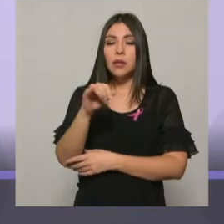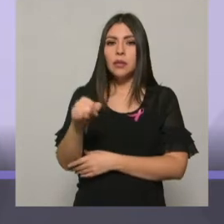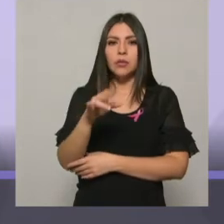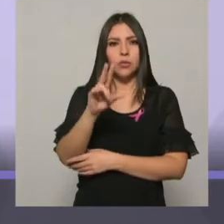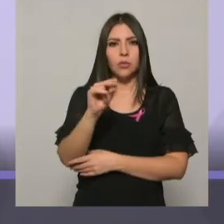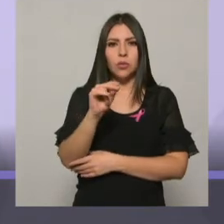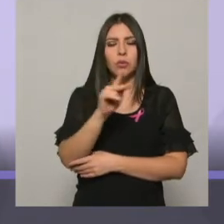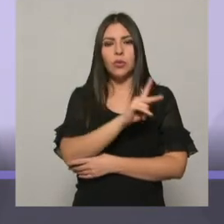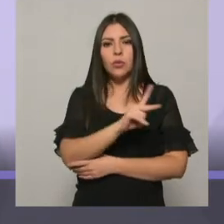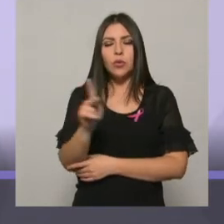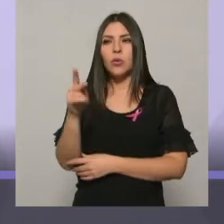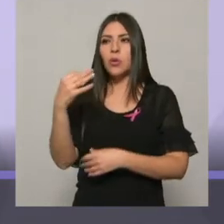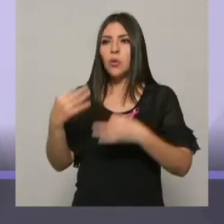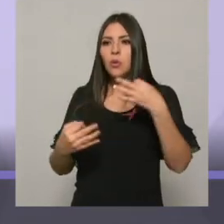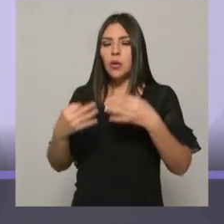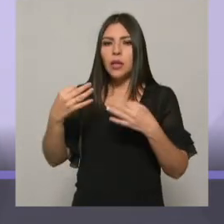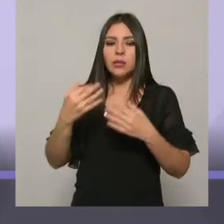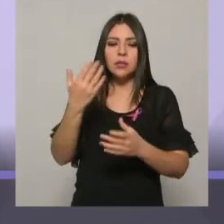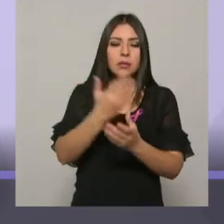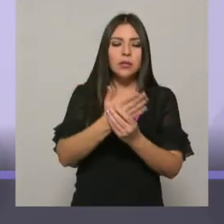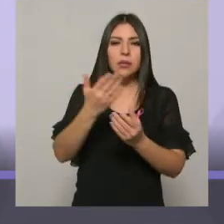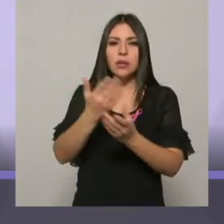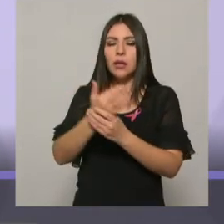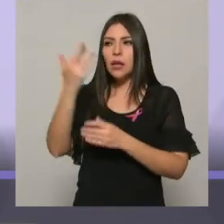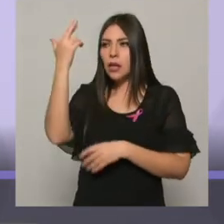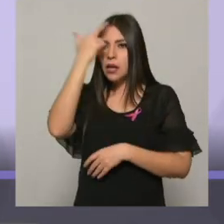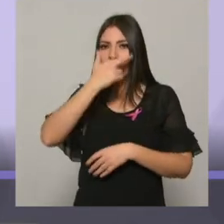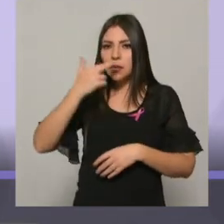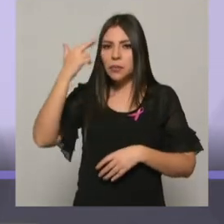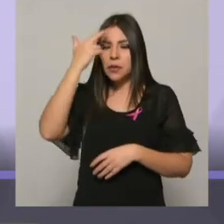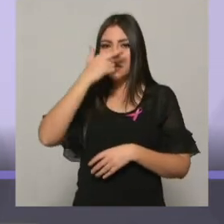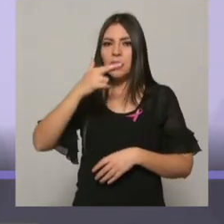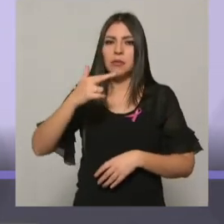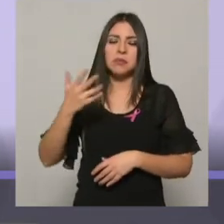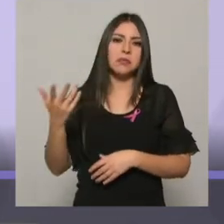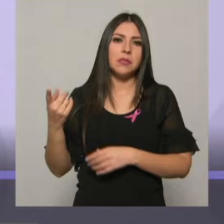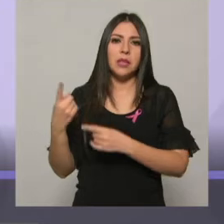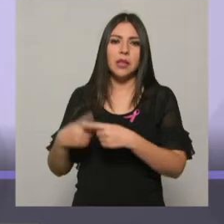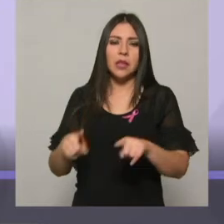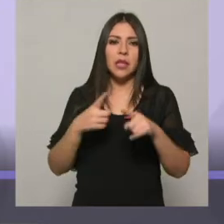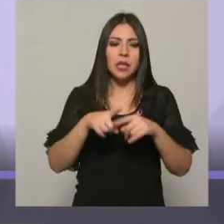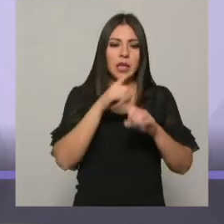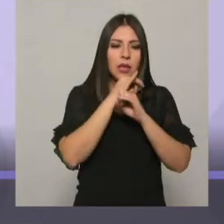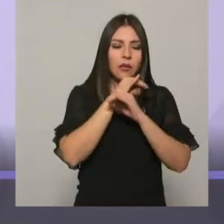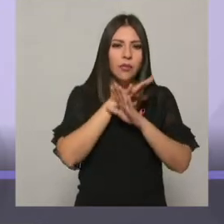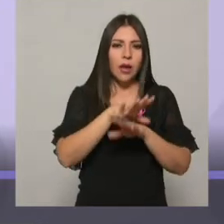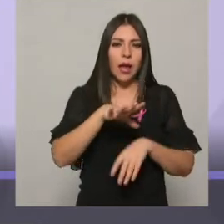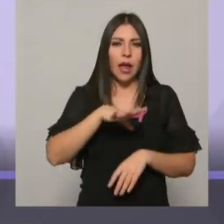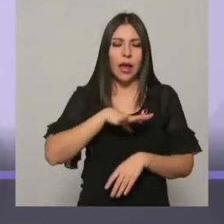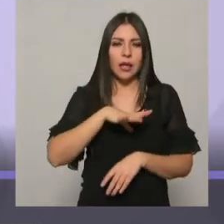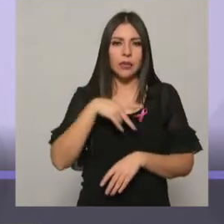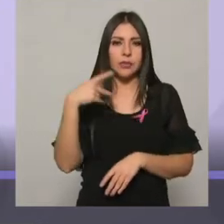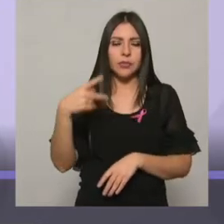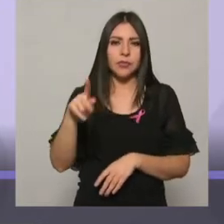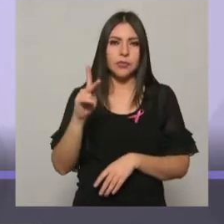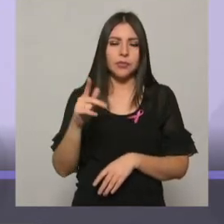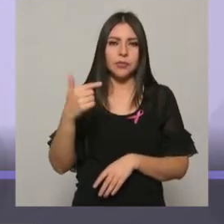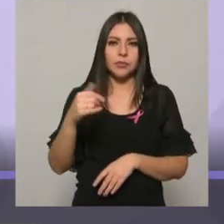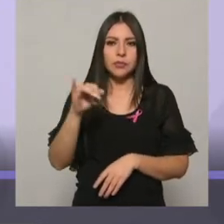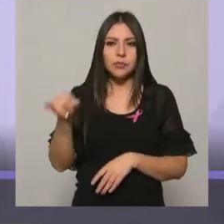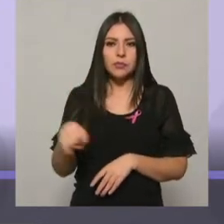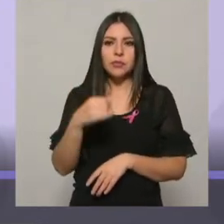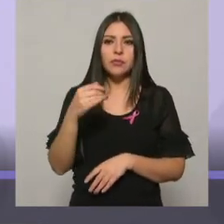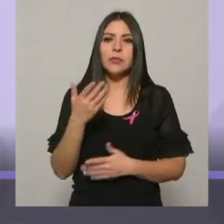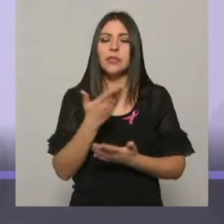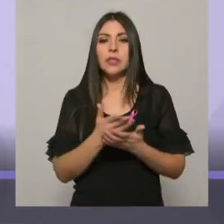que han revisado las carpetas. Hay diversa información que tiene la Procuraduría, por eso también las fichas